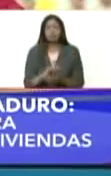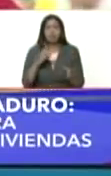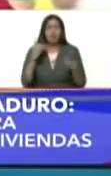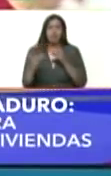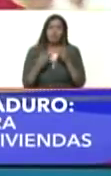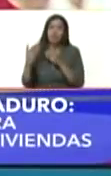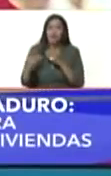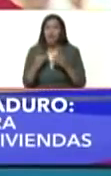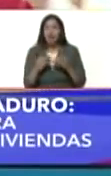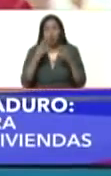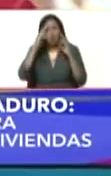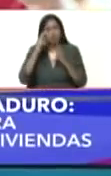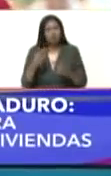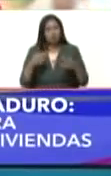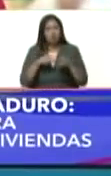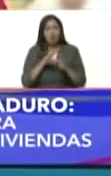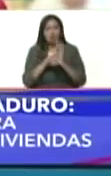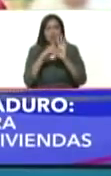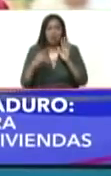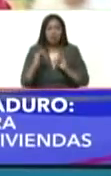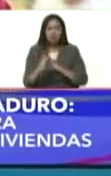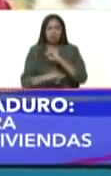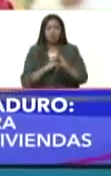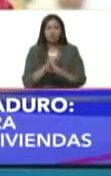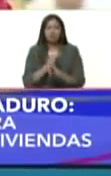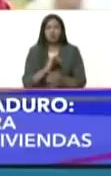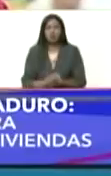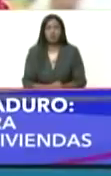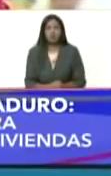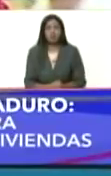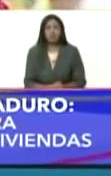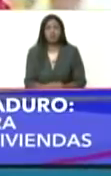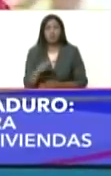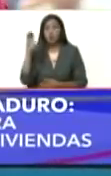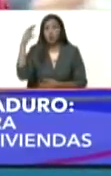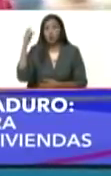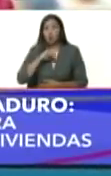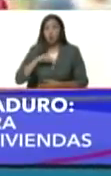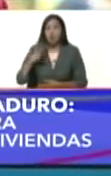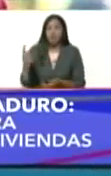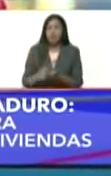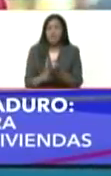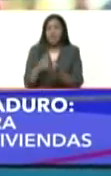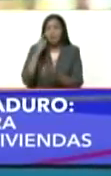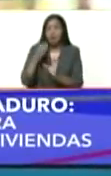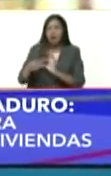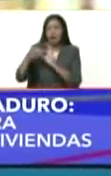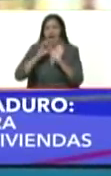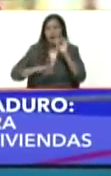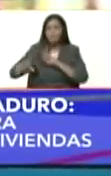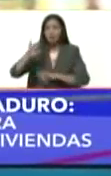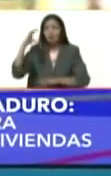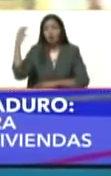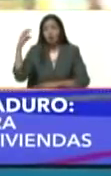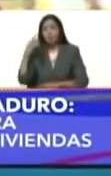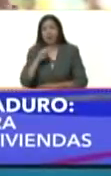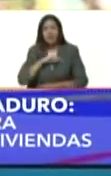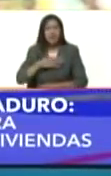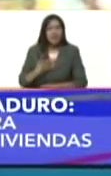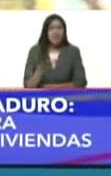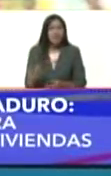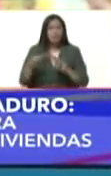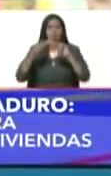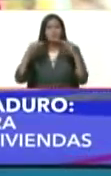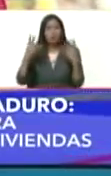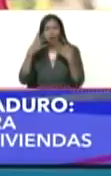diálogo, respetuoso del derecho internacional. Y con Colombia, nuestra hermana Colombia, amada Colombia, queremos es paz,